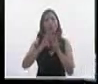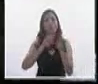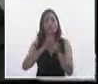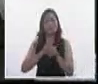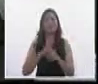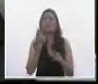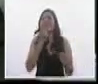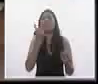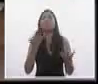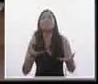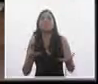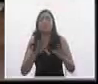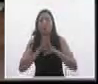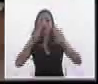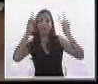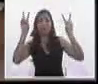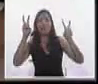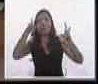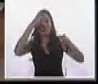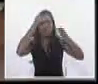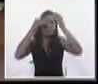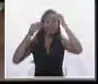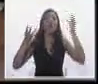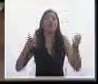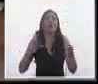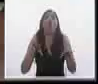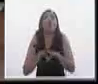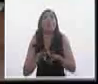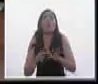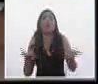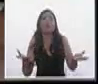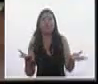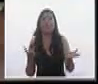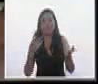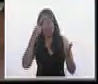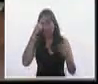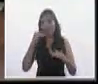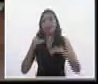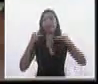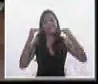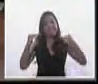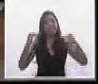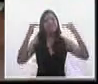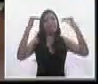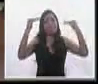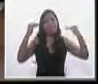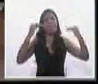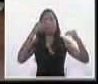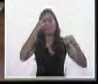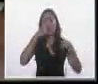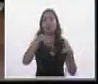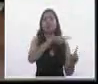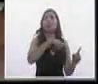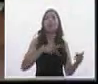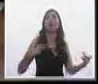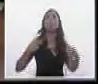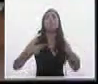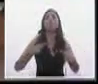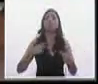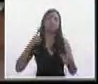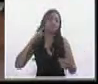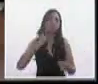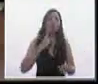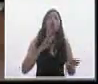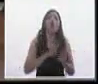de el aprendizaje del no del Progreso del crecimiento académico escolar de las personas con